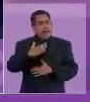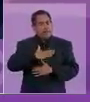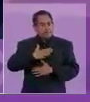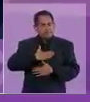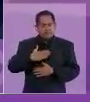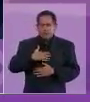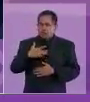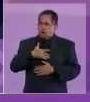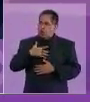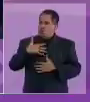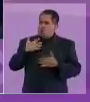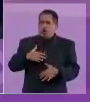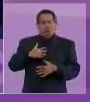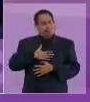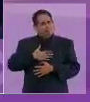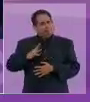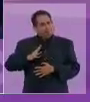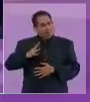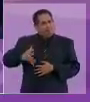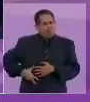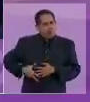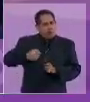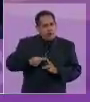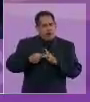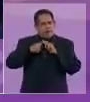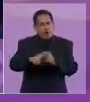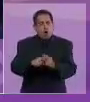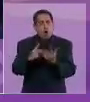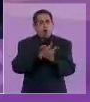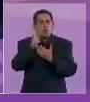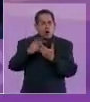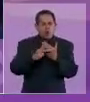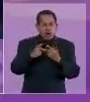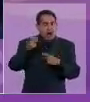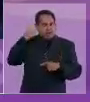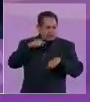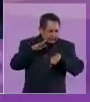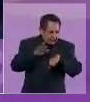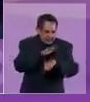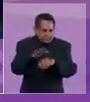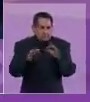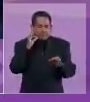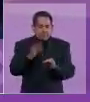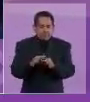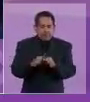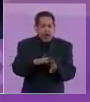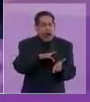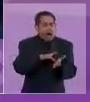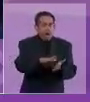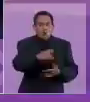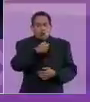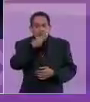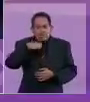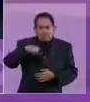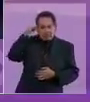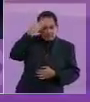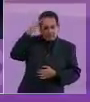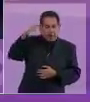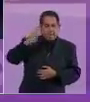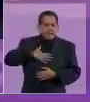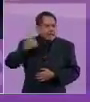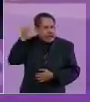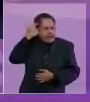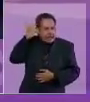tengo el gran orgullo de haber iniciado el programa mejor evaluado, que es el del apoyo a los adultos mayores. Eso salió de esta